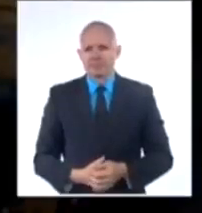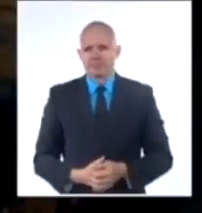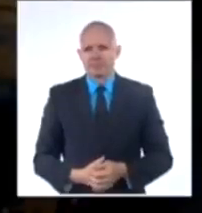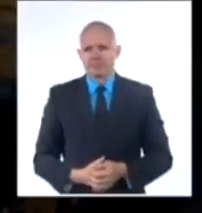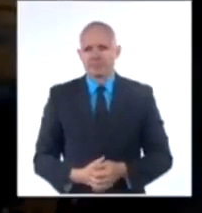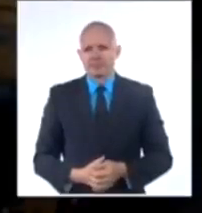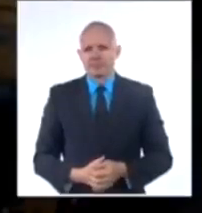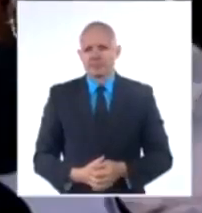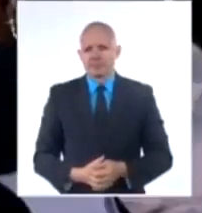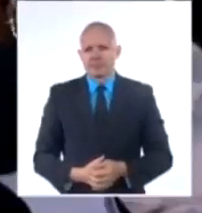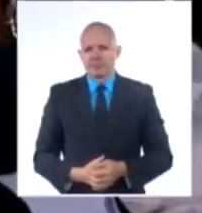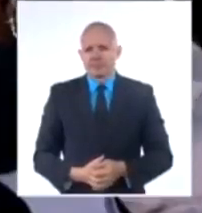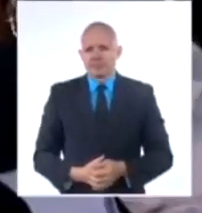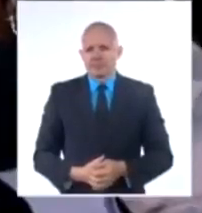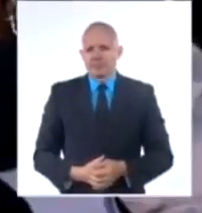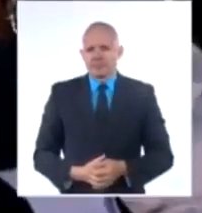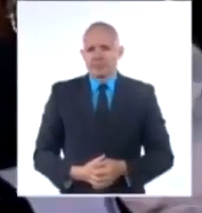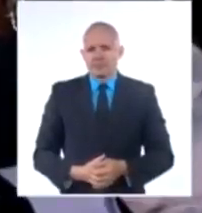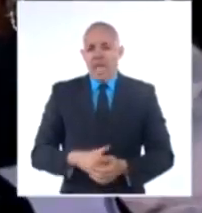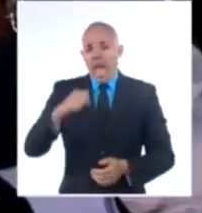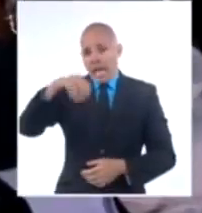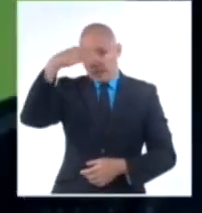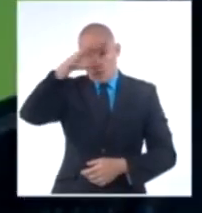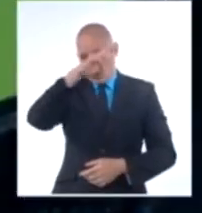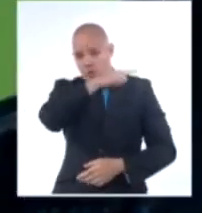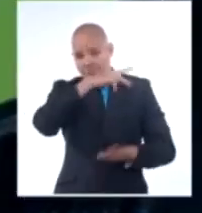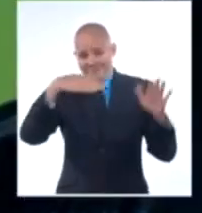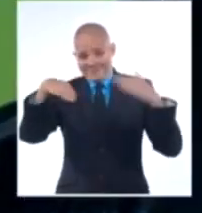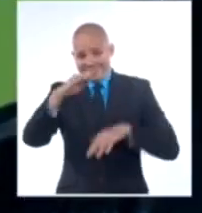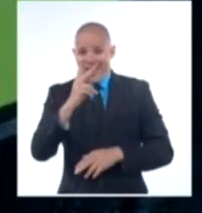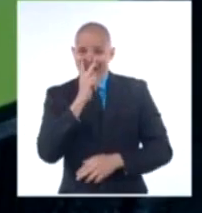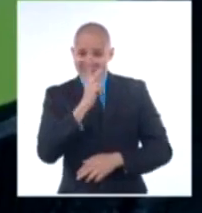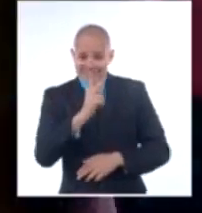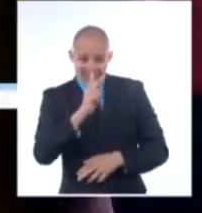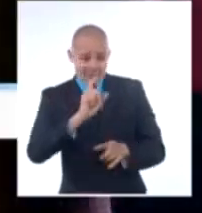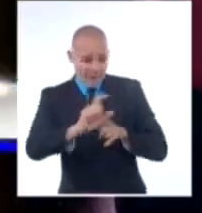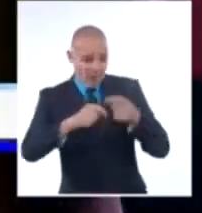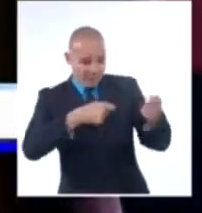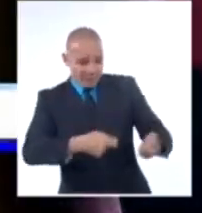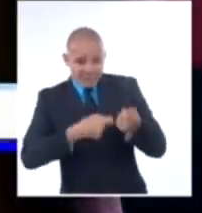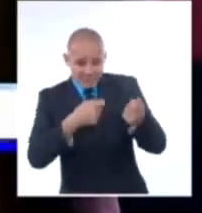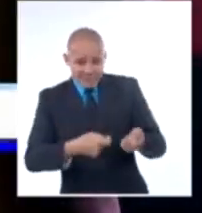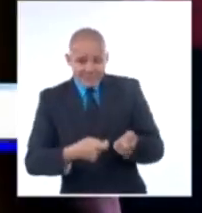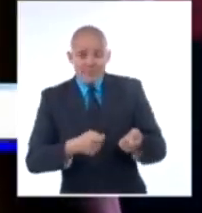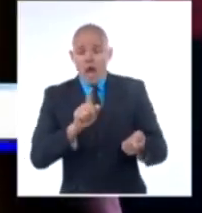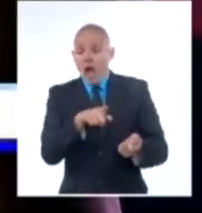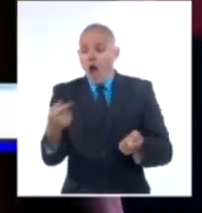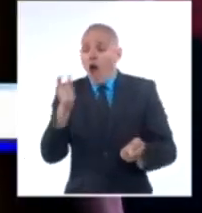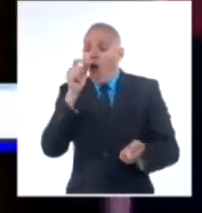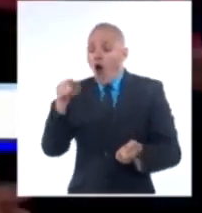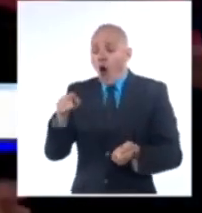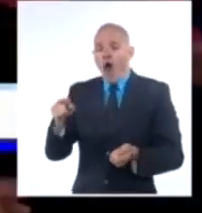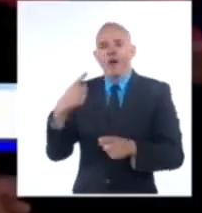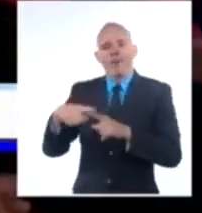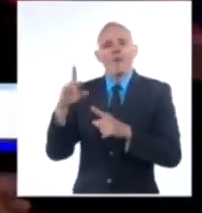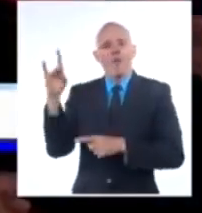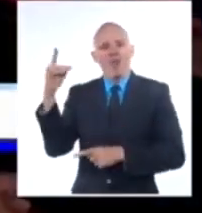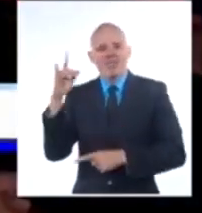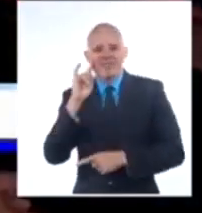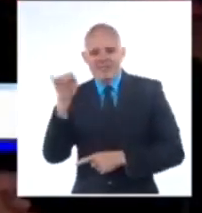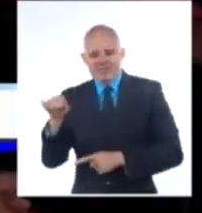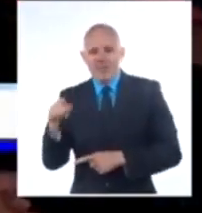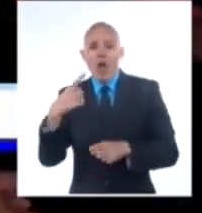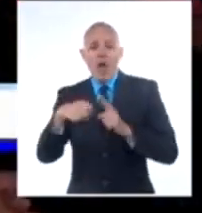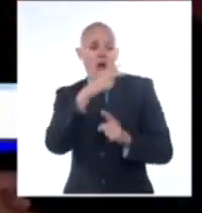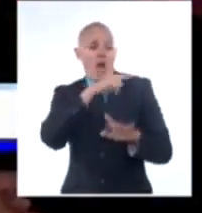El ministro de la Agricultura de Cuba, Idael Pérez Brito, y su homólogo del Estado Plurinacional de Bolivia, Remy González, así como la viceministra de Comercio Exterior e Inversión